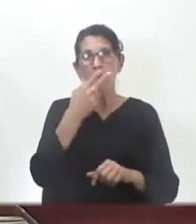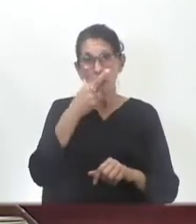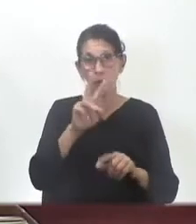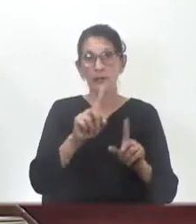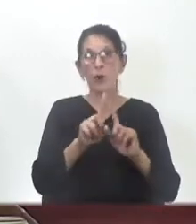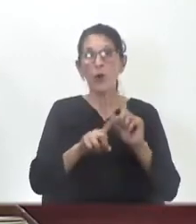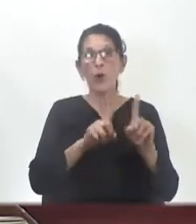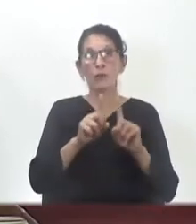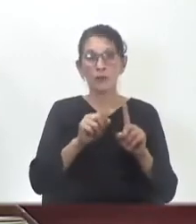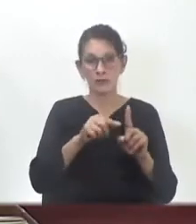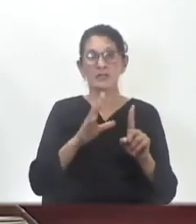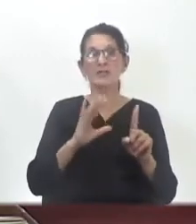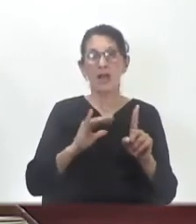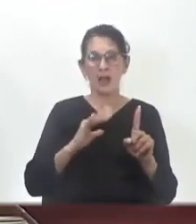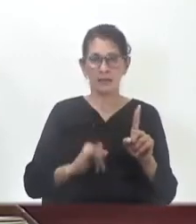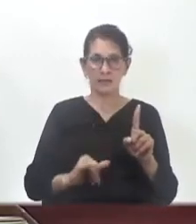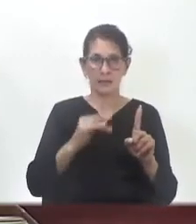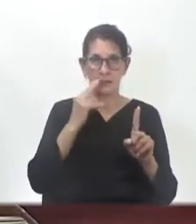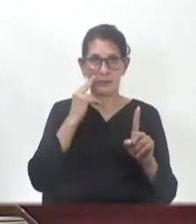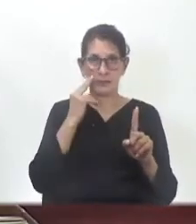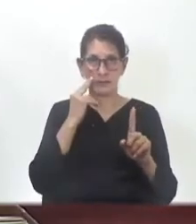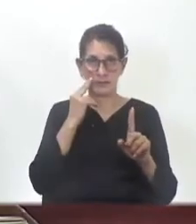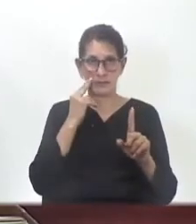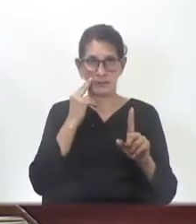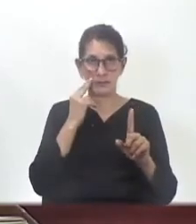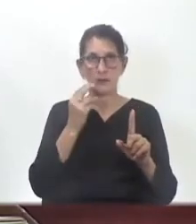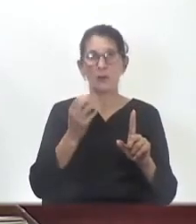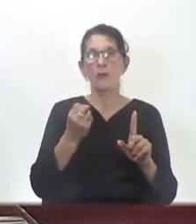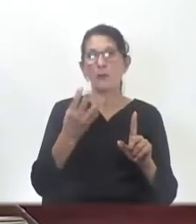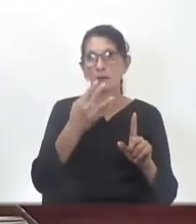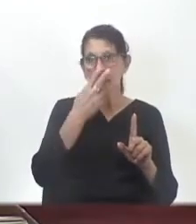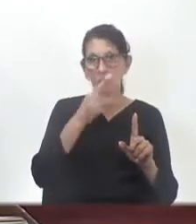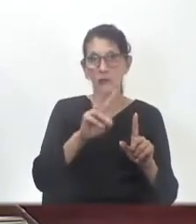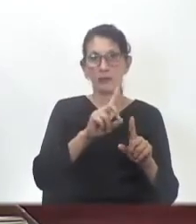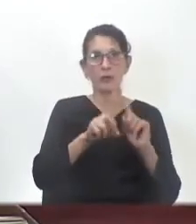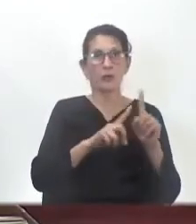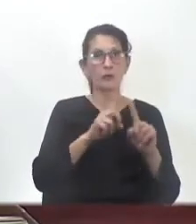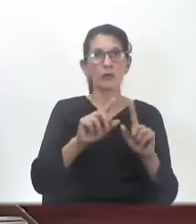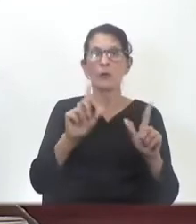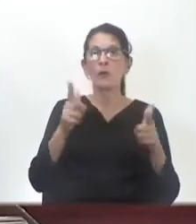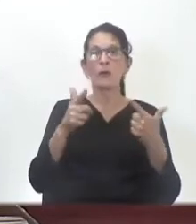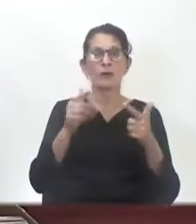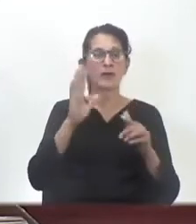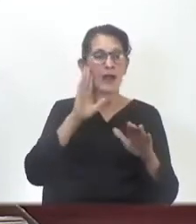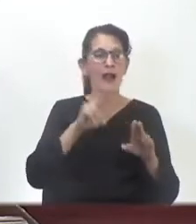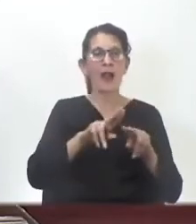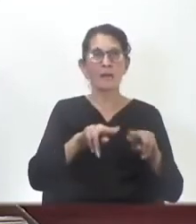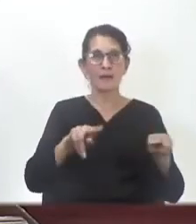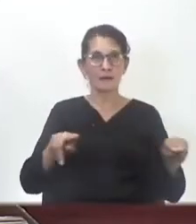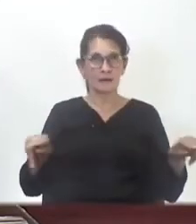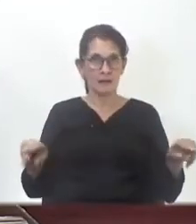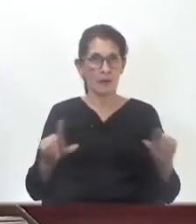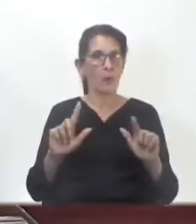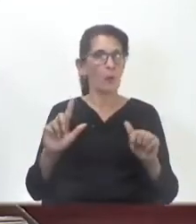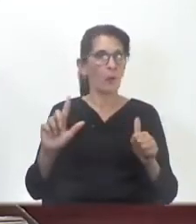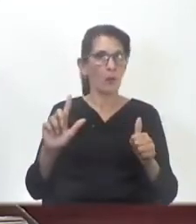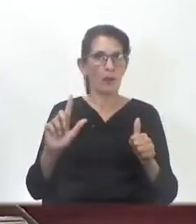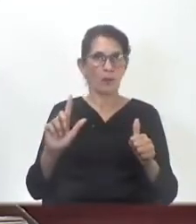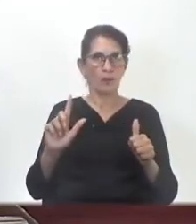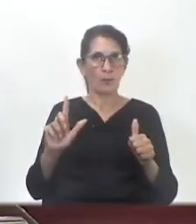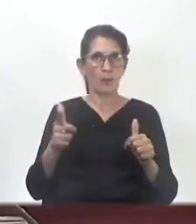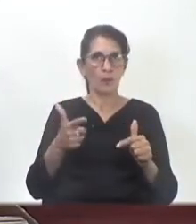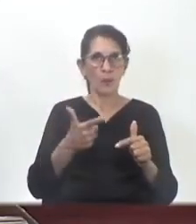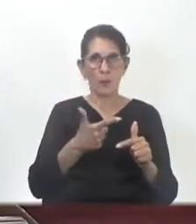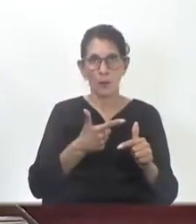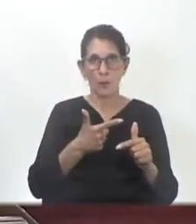2011 teníamos problemas de hacinamiento. Porque en el 2011 tampoco teníamos las camas que tenemos hoy, tampoco teníamos, no le quiero ahorrar